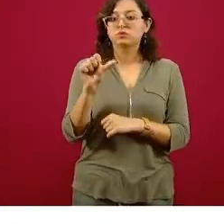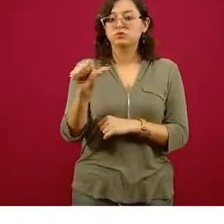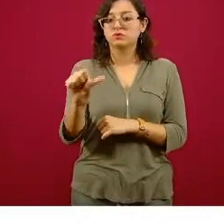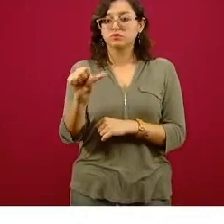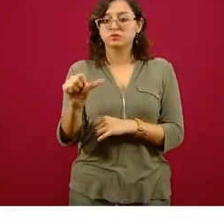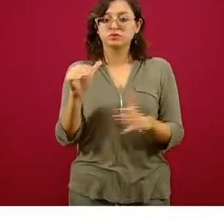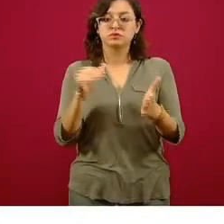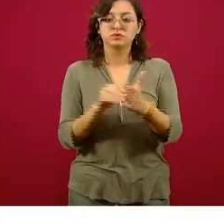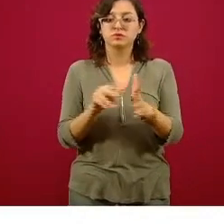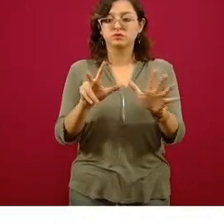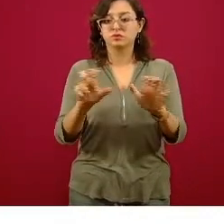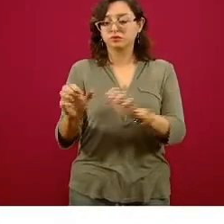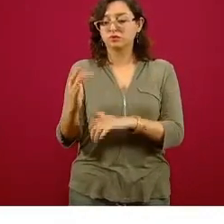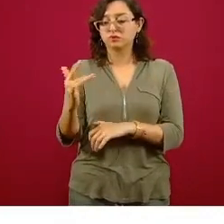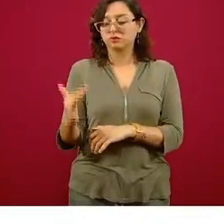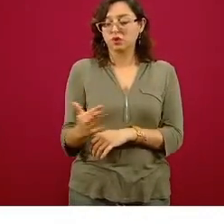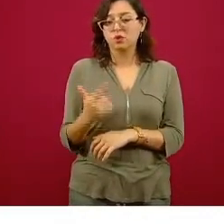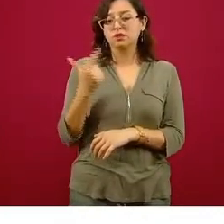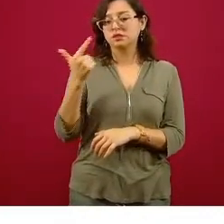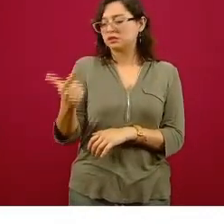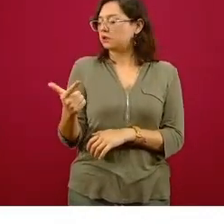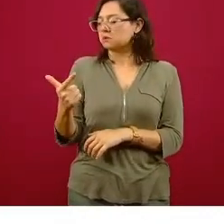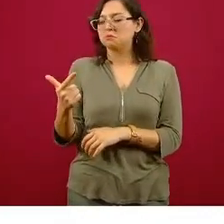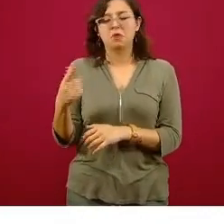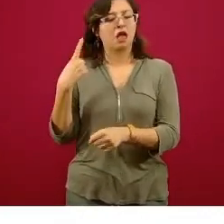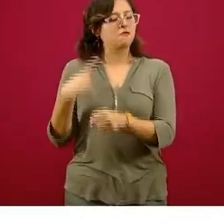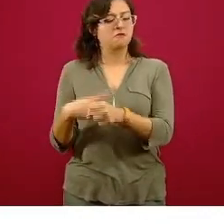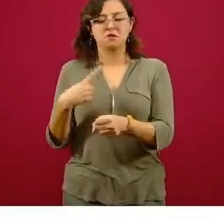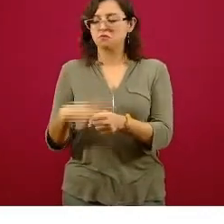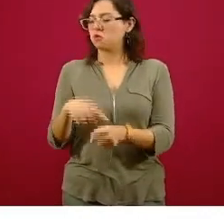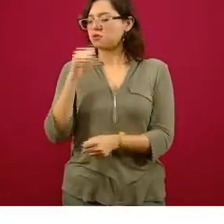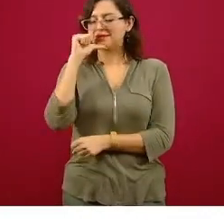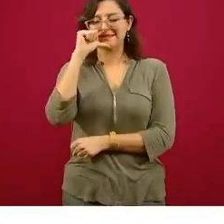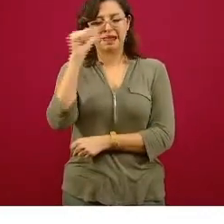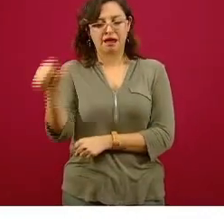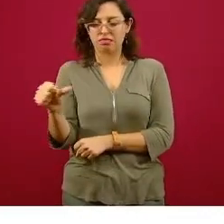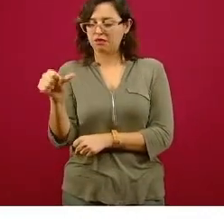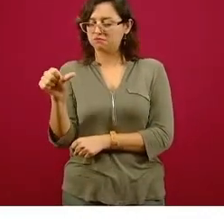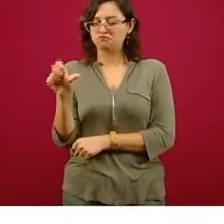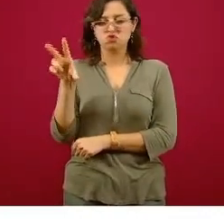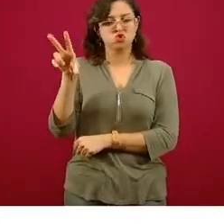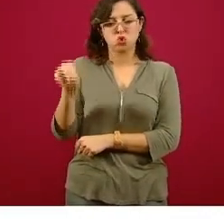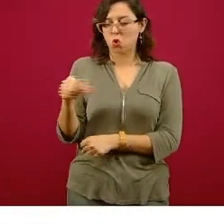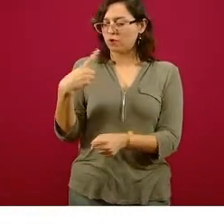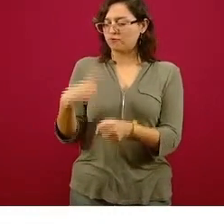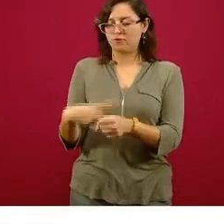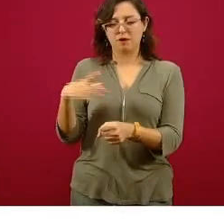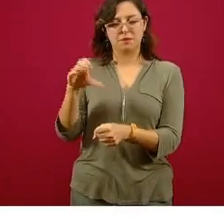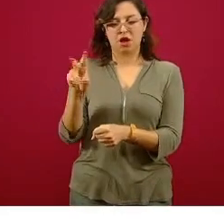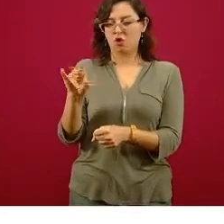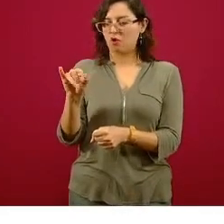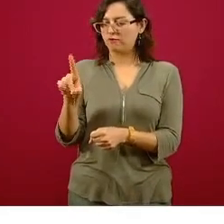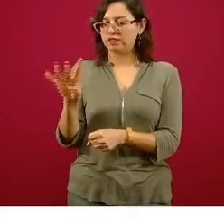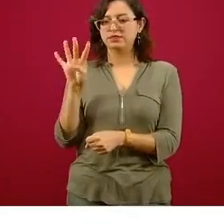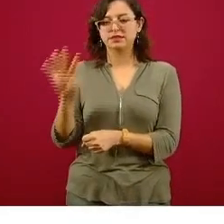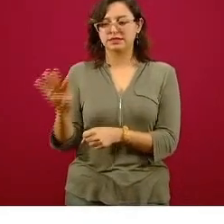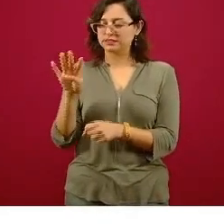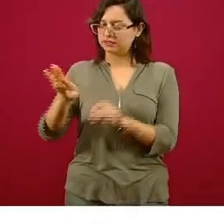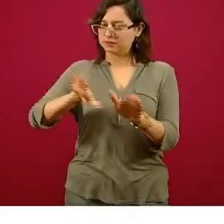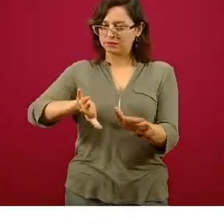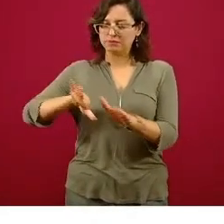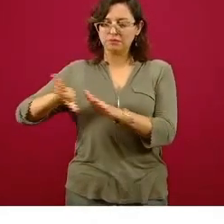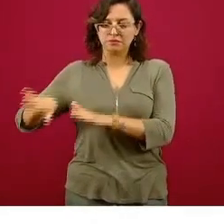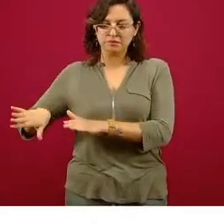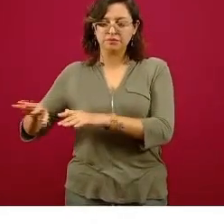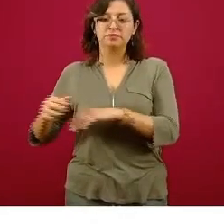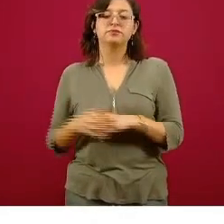216,857 han dado negativa a la prueba confirmatoria de SARS-CoV-2, por lo tanto se descartaron a COVID-19, pero así también hasta el momento, desde